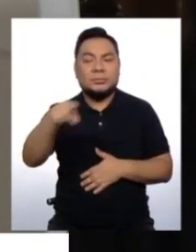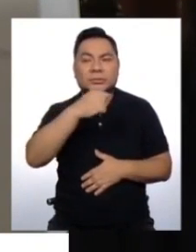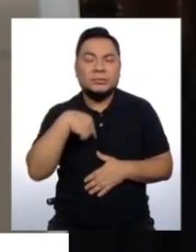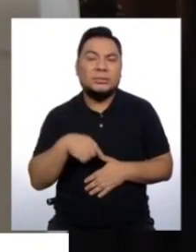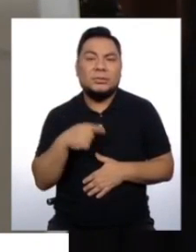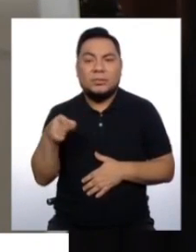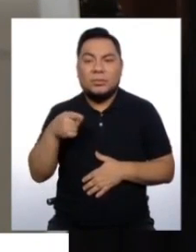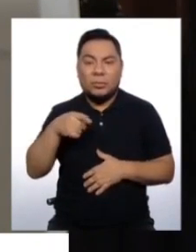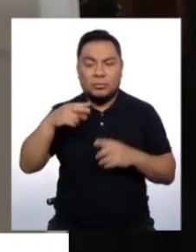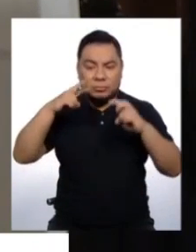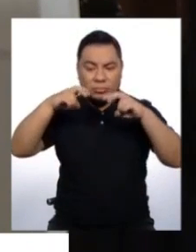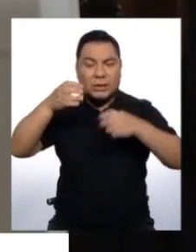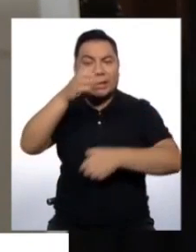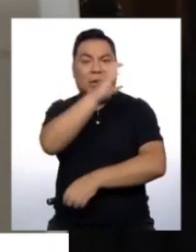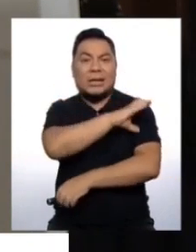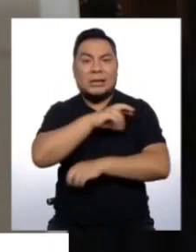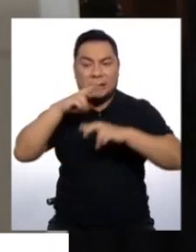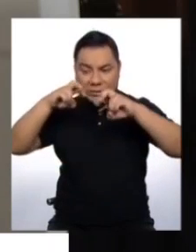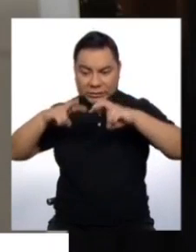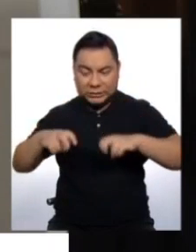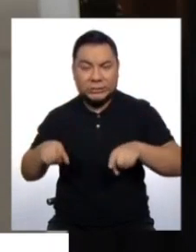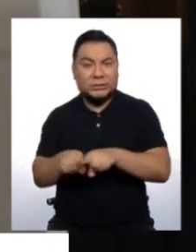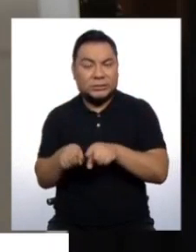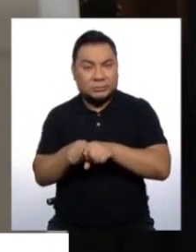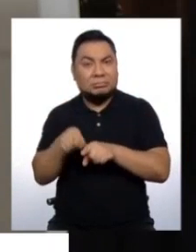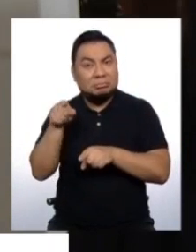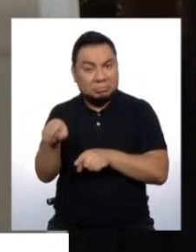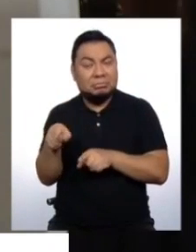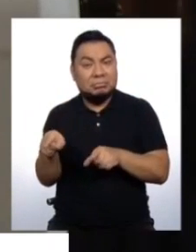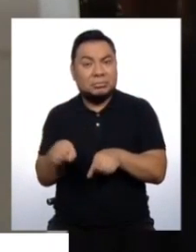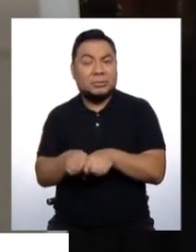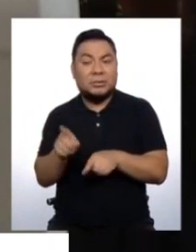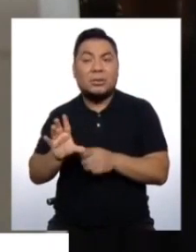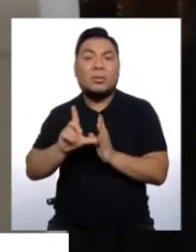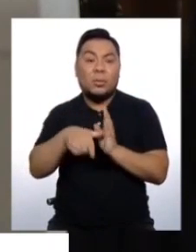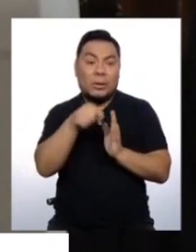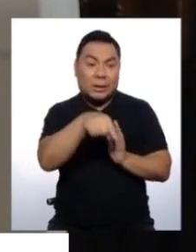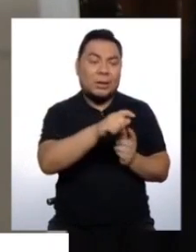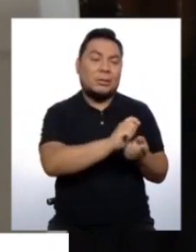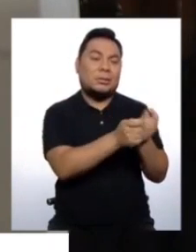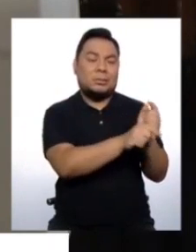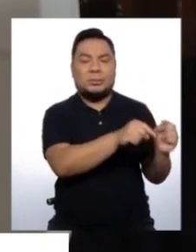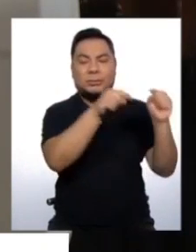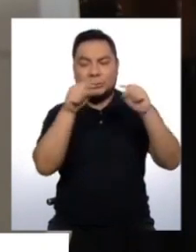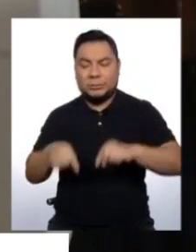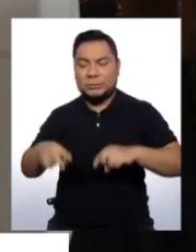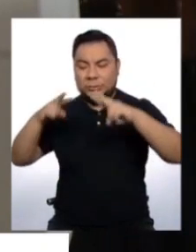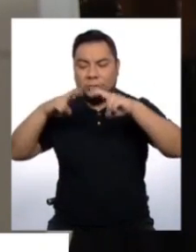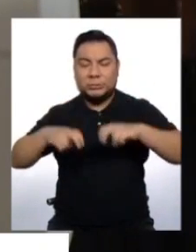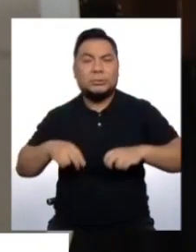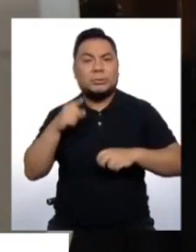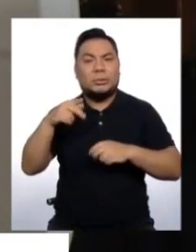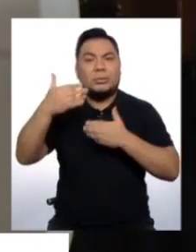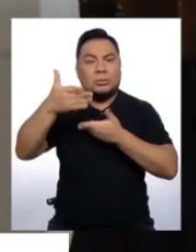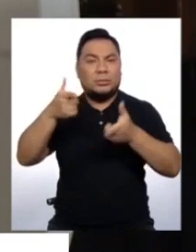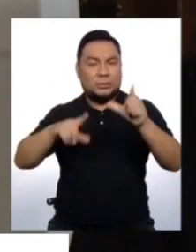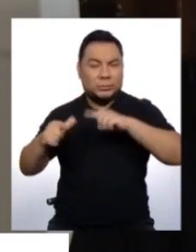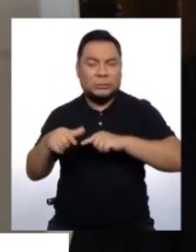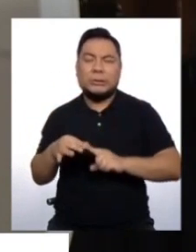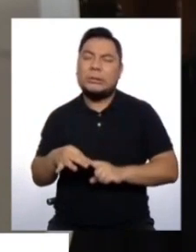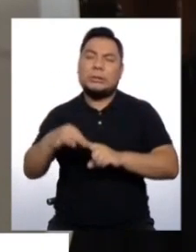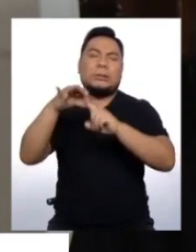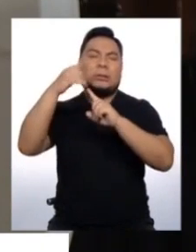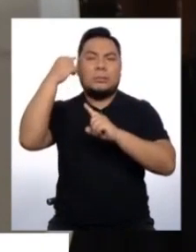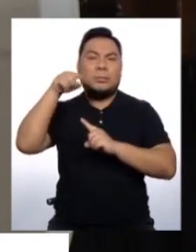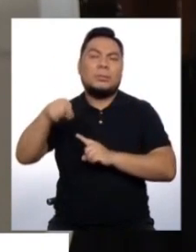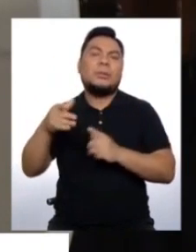nuestros estudios clínicos, que luego son seguidos por estudios moleculares que son reservados